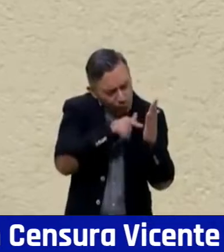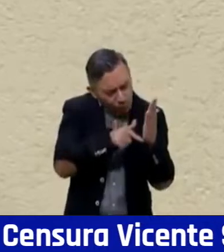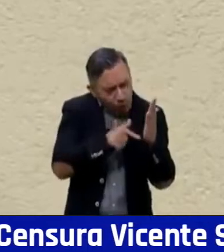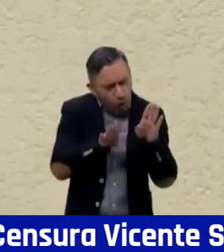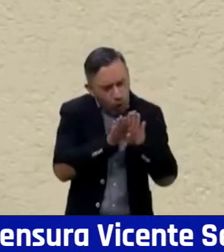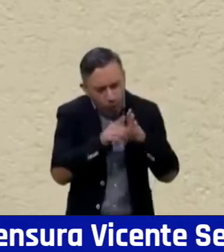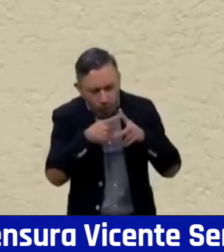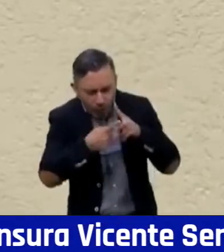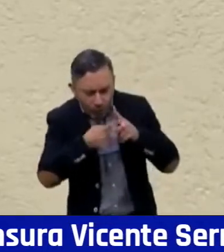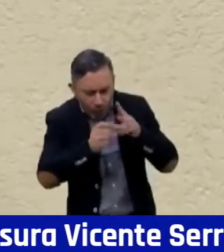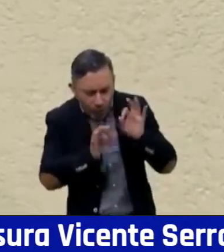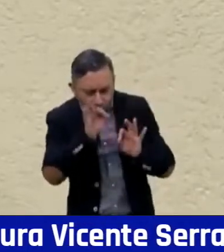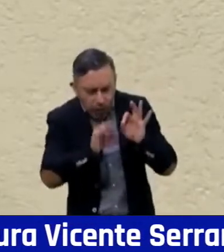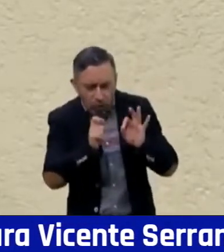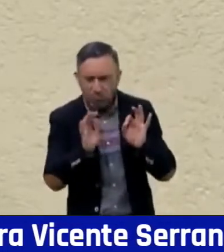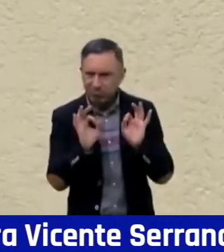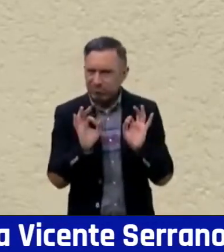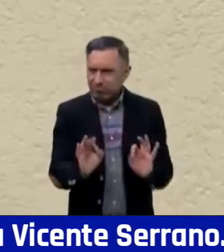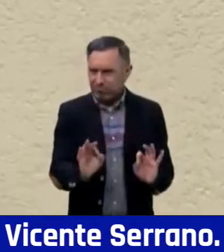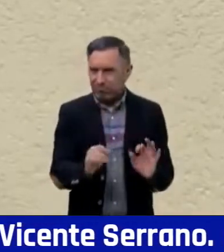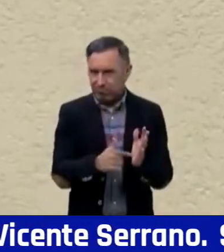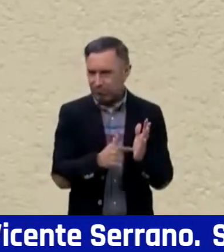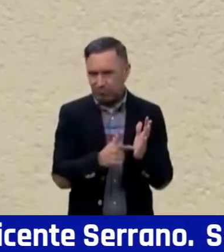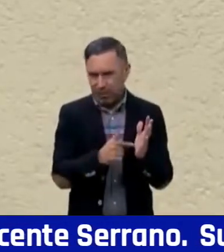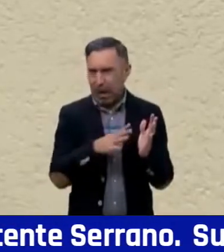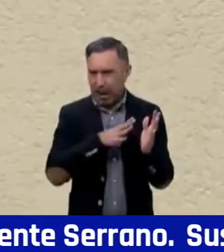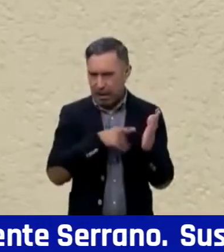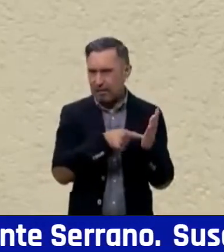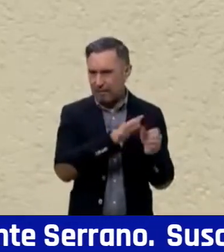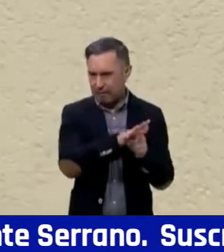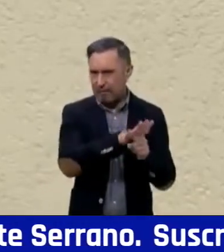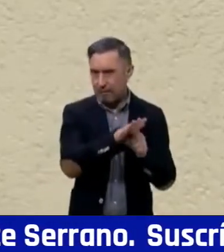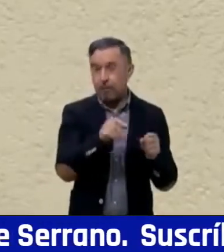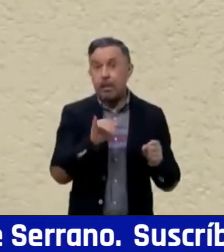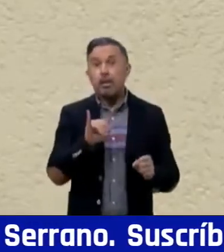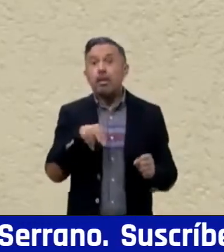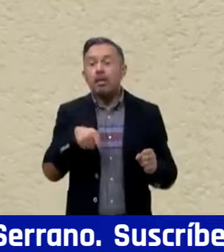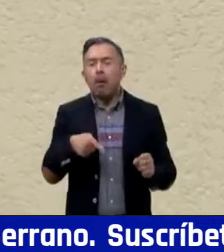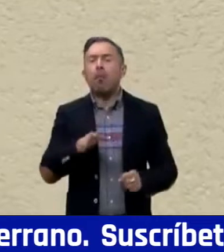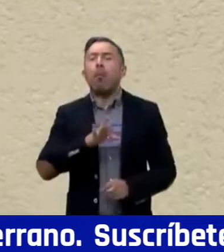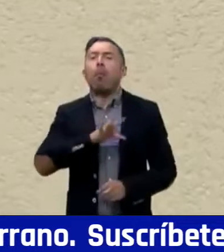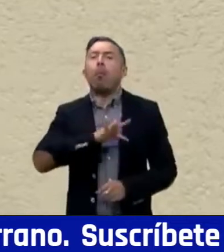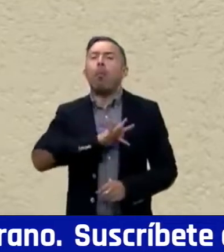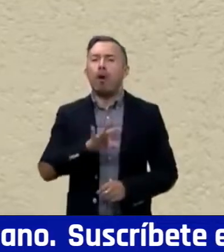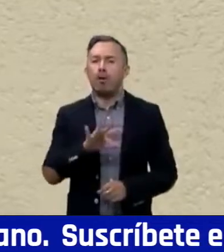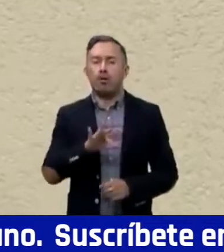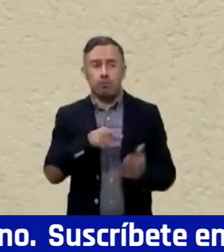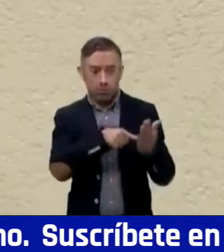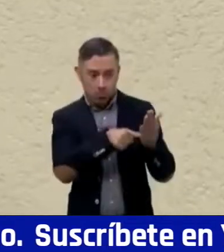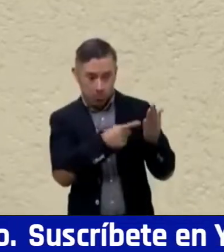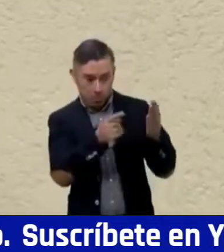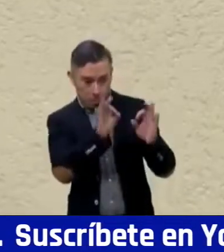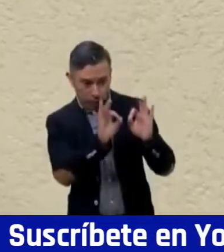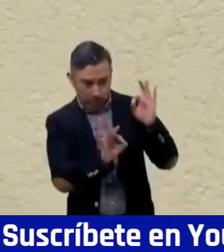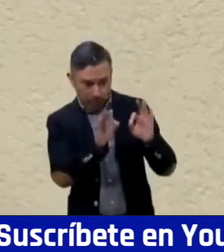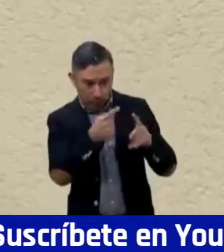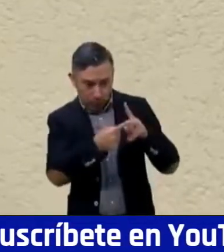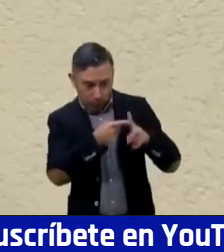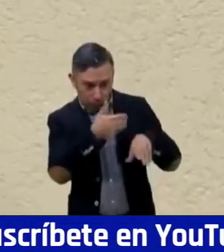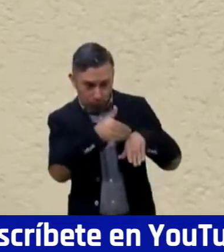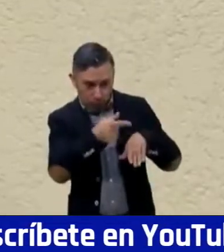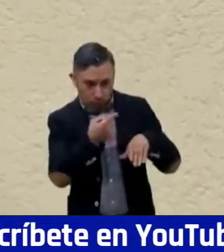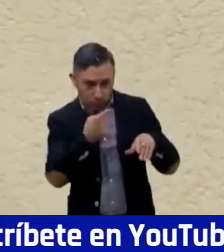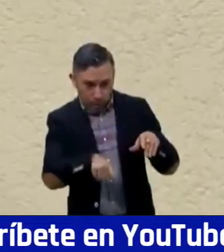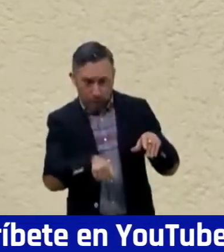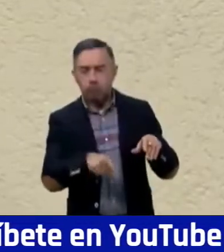en ella, y el INE únicamente puede y debe aplicar dicha fórmula, una fórmula